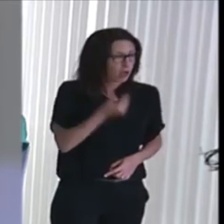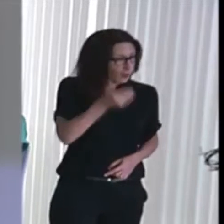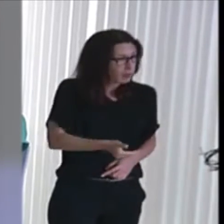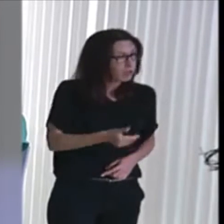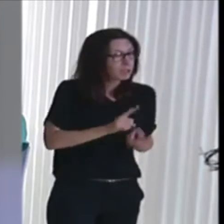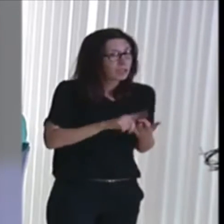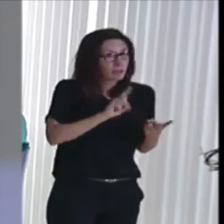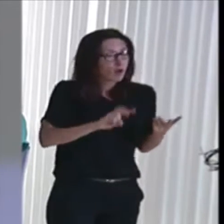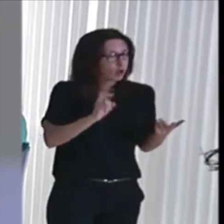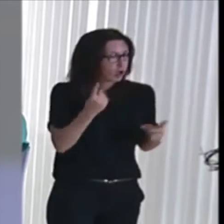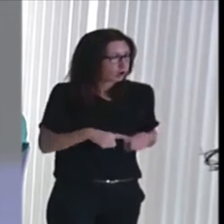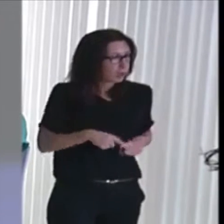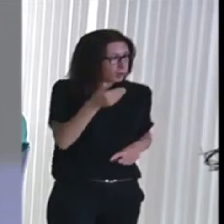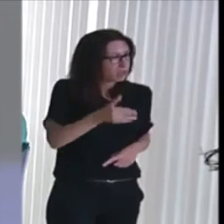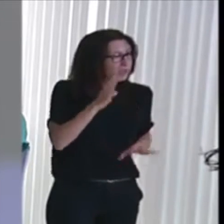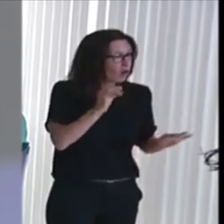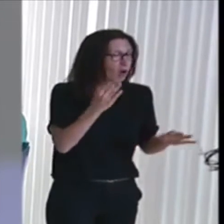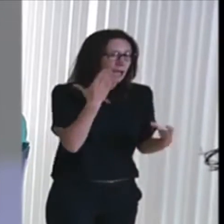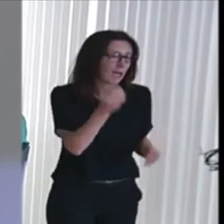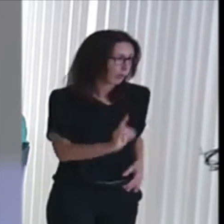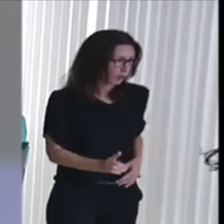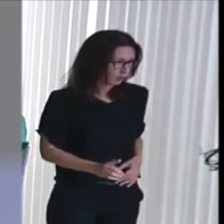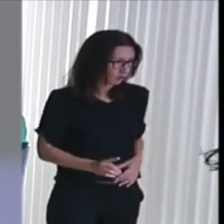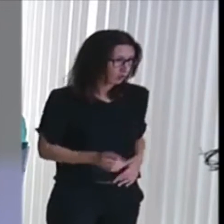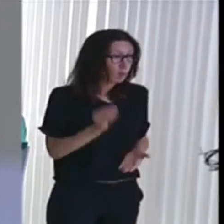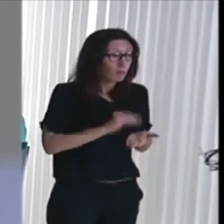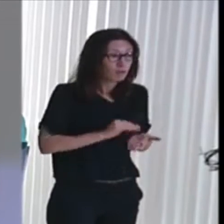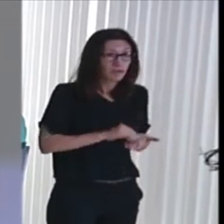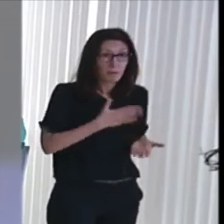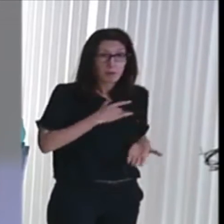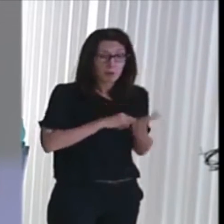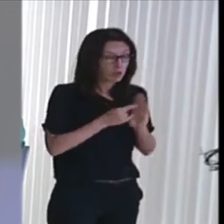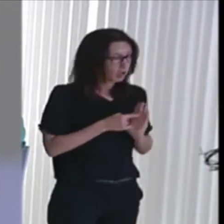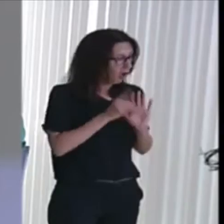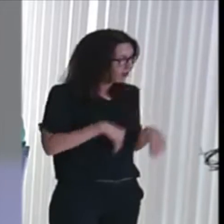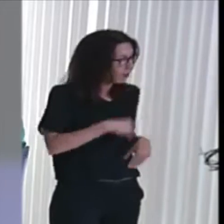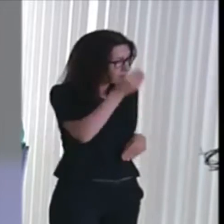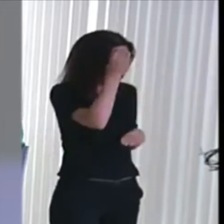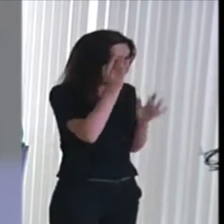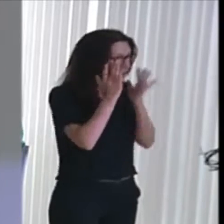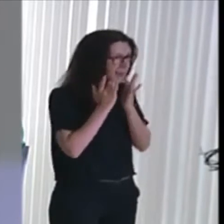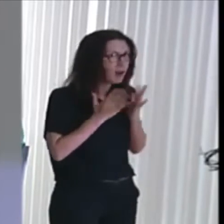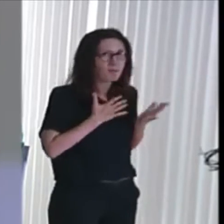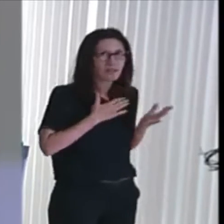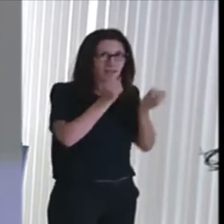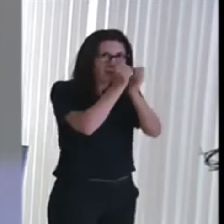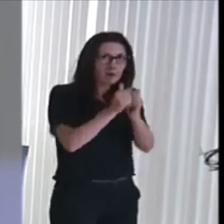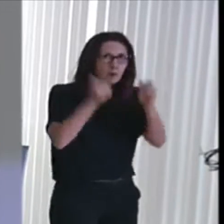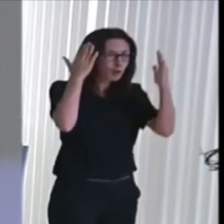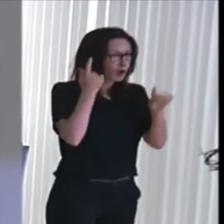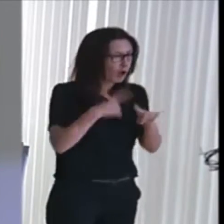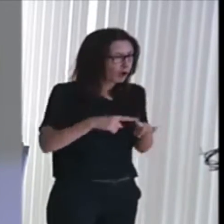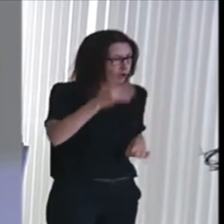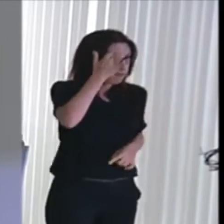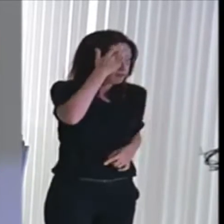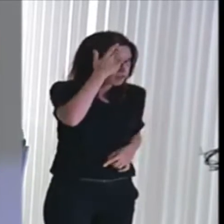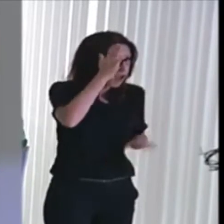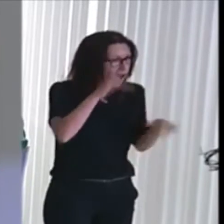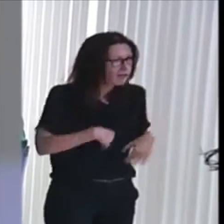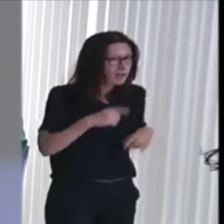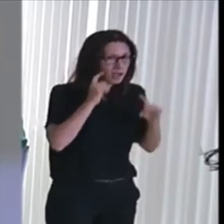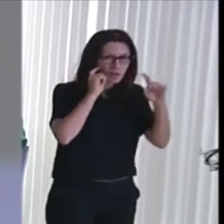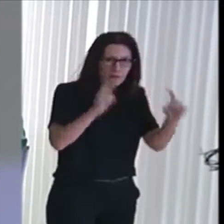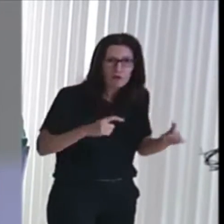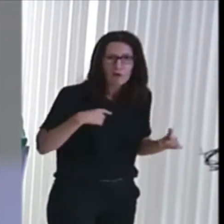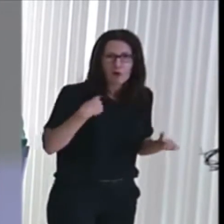la incomprensión. Muchas veces tú ves tu proyecto y lo ves cristalino y es tu sueño y ves que, bueno, todo el esfuerzo que tengo